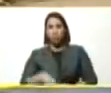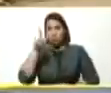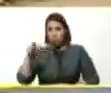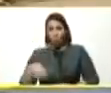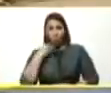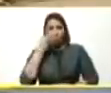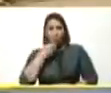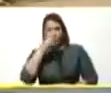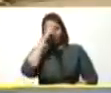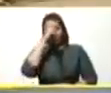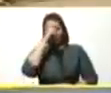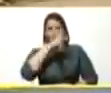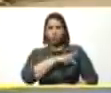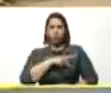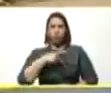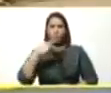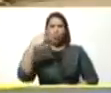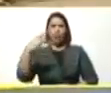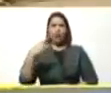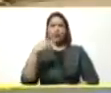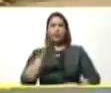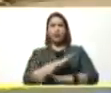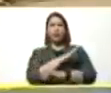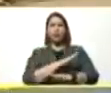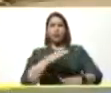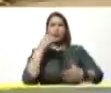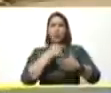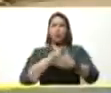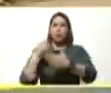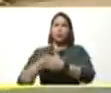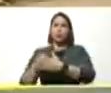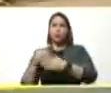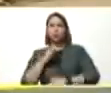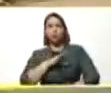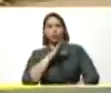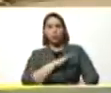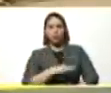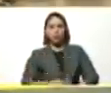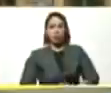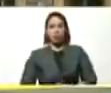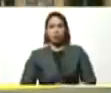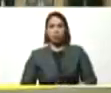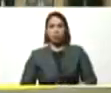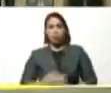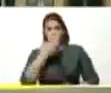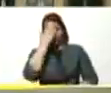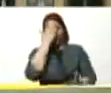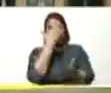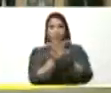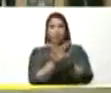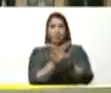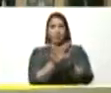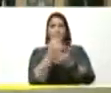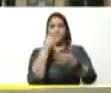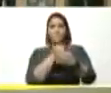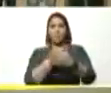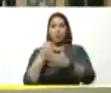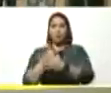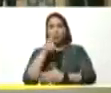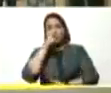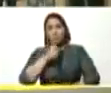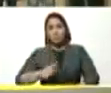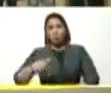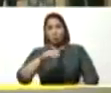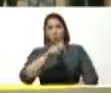falconiano, poeta, cantante, luchador social, que está al frente de las batallas del pueblo de